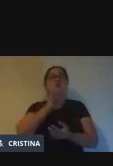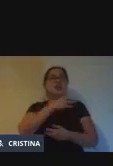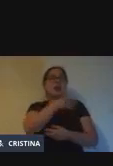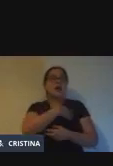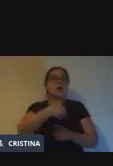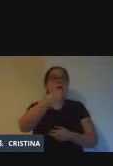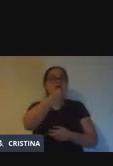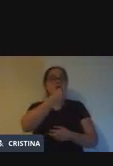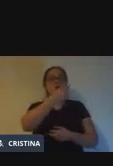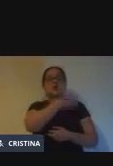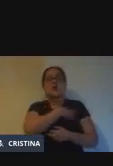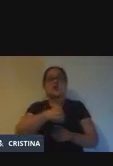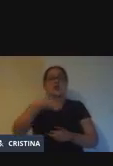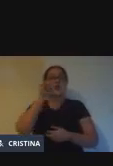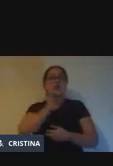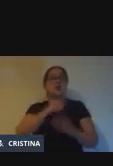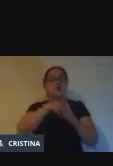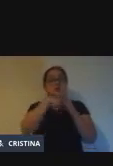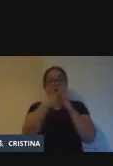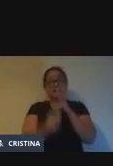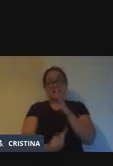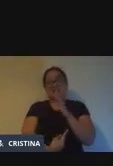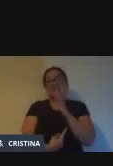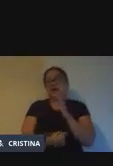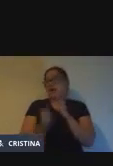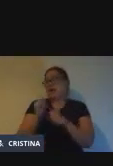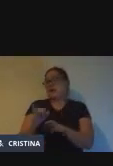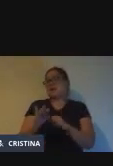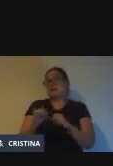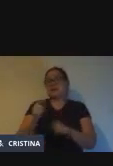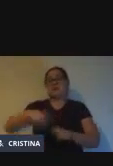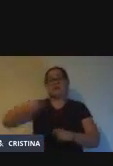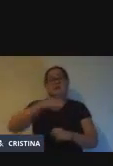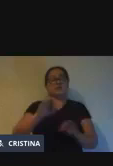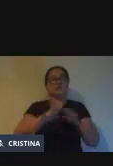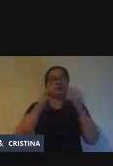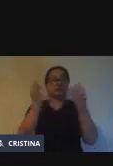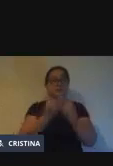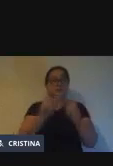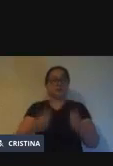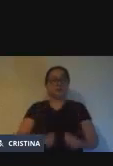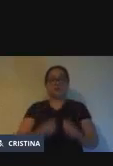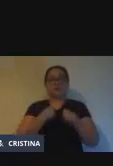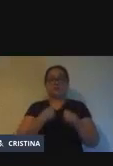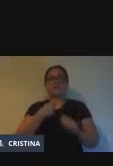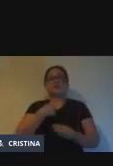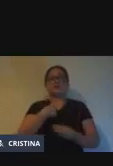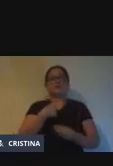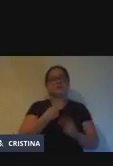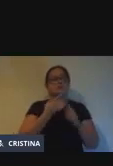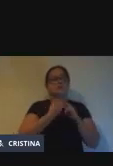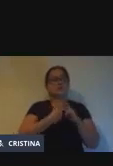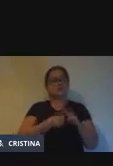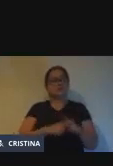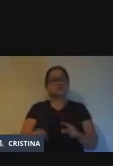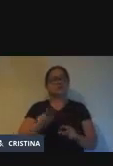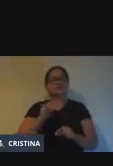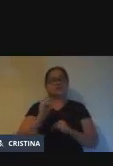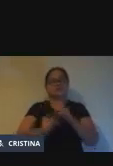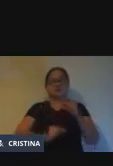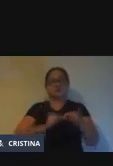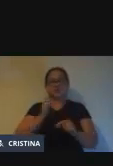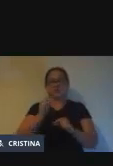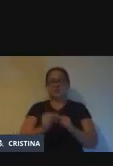es decir, en el contexto en el que me encuentre, ¿no? Empiezo a guardar estos